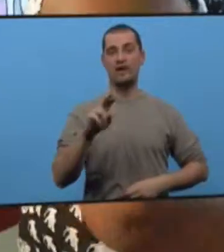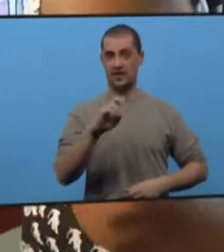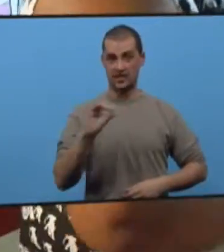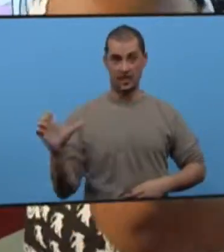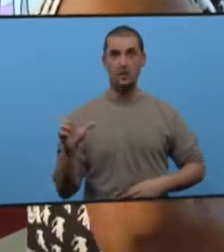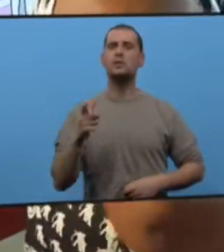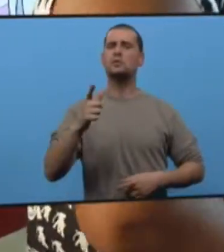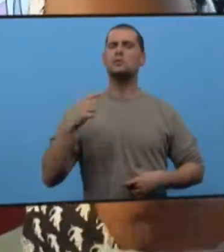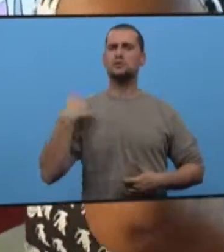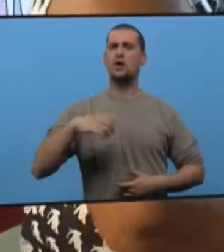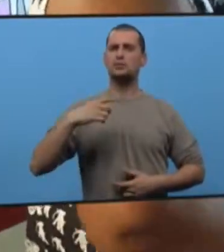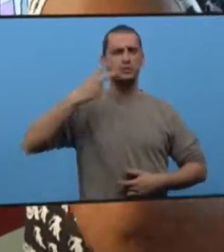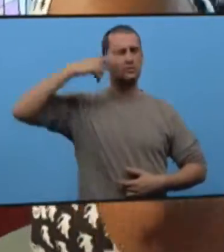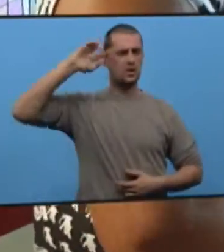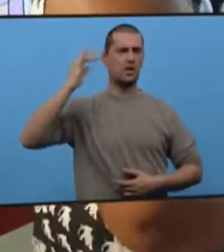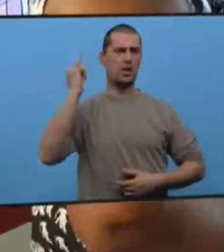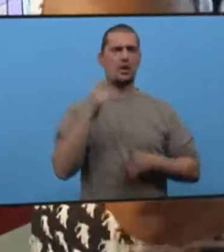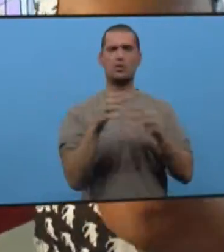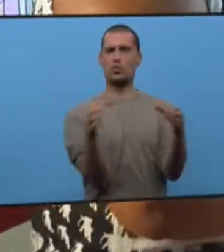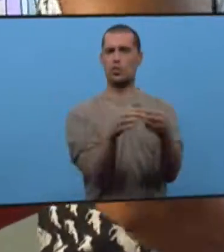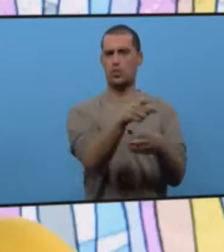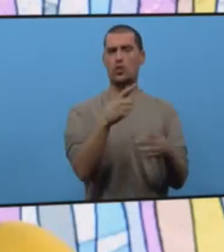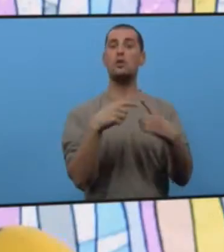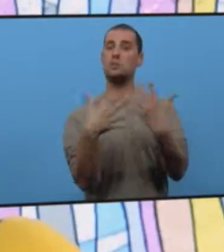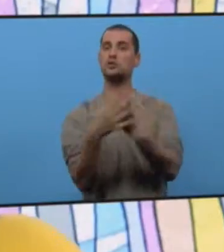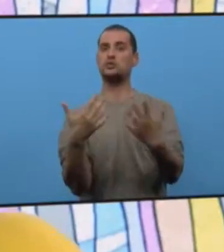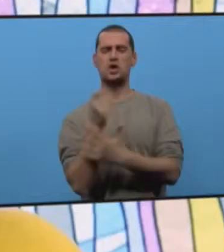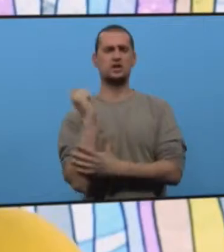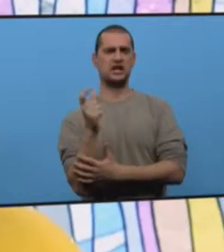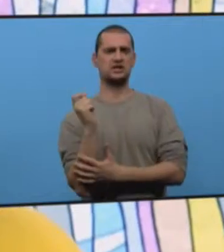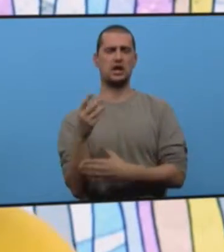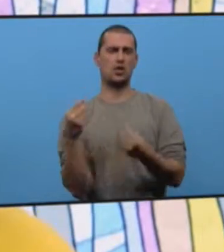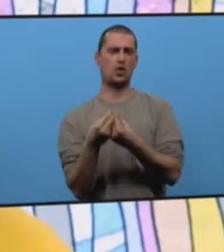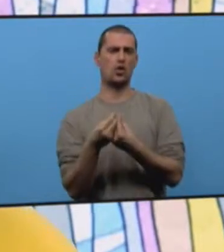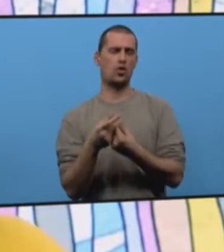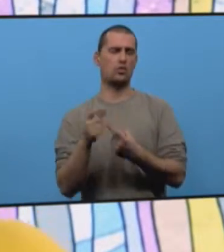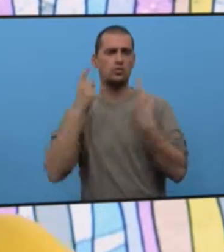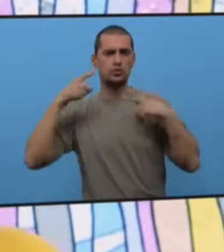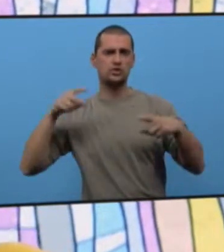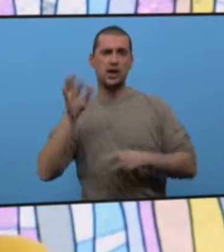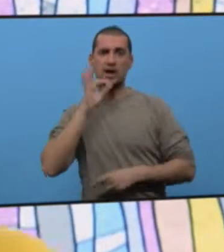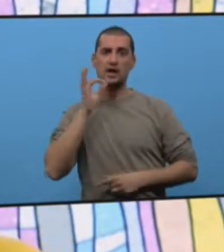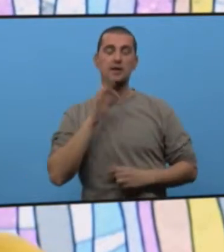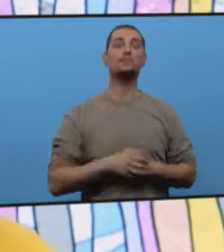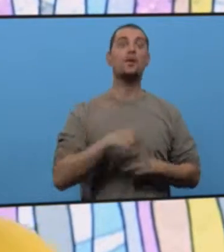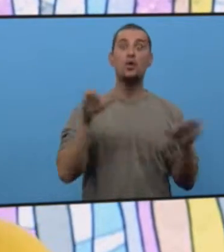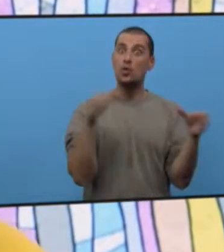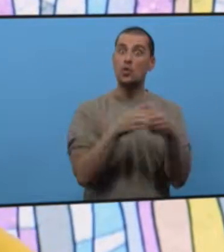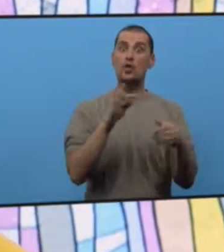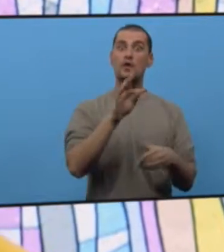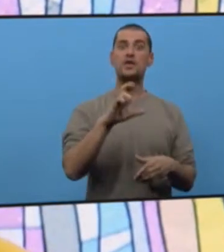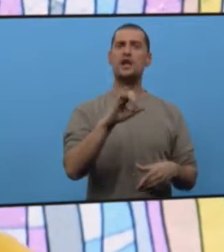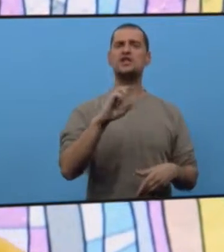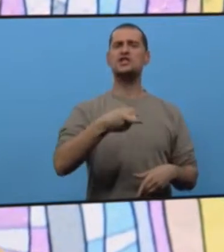experiencia. O seu disco mestúrase con éxito coa música galega. E Trexerura levou un disco noso e culleron unha canción en Londres,